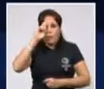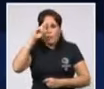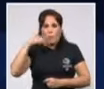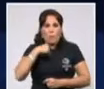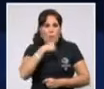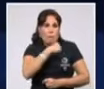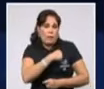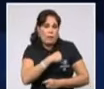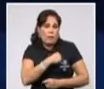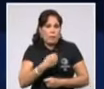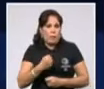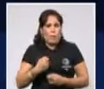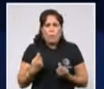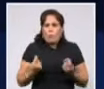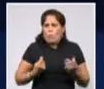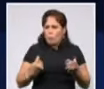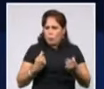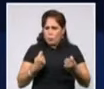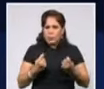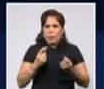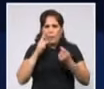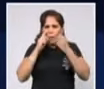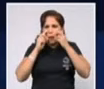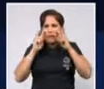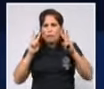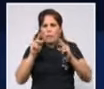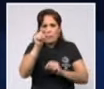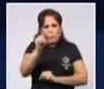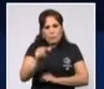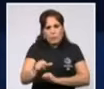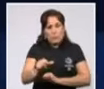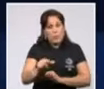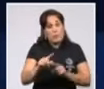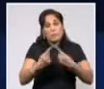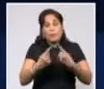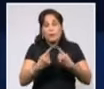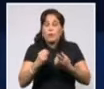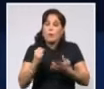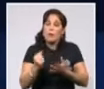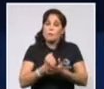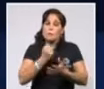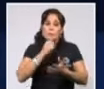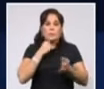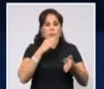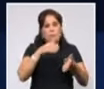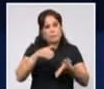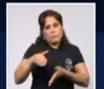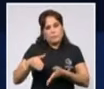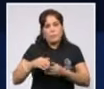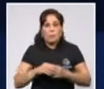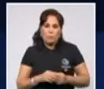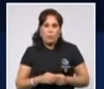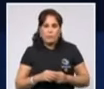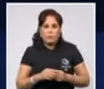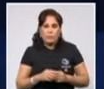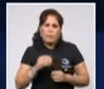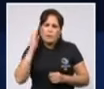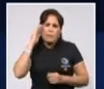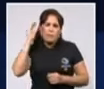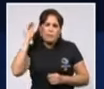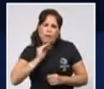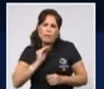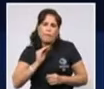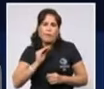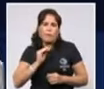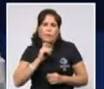nos afecta, porque realmente trabajamos para que estas cosas no ocurran, independientemente de las complicaciones que pueda